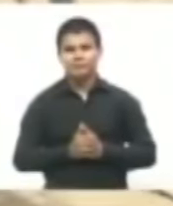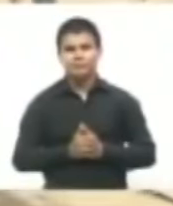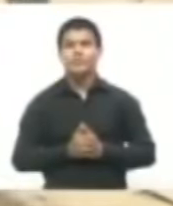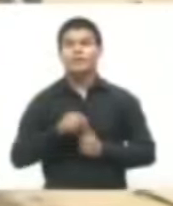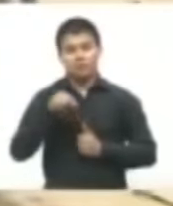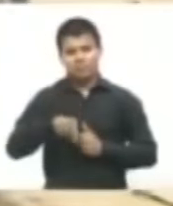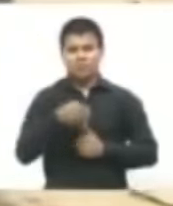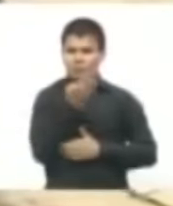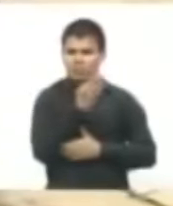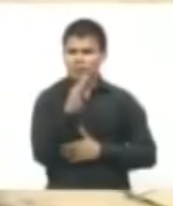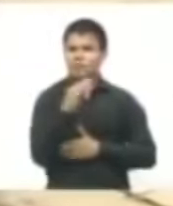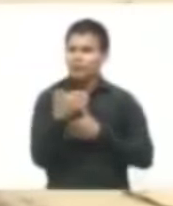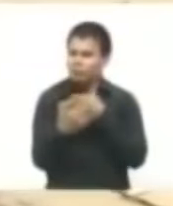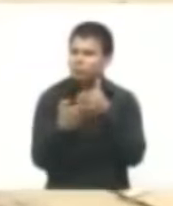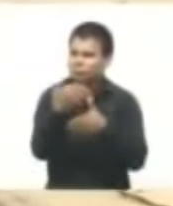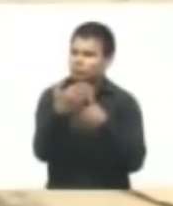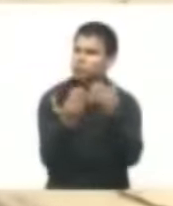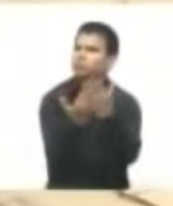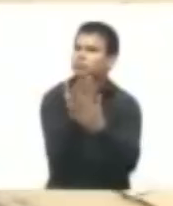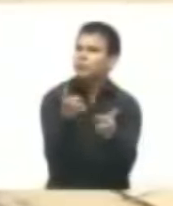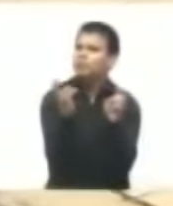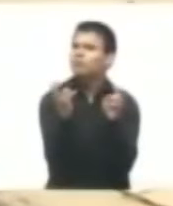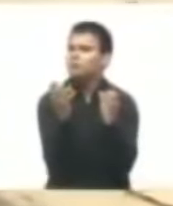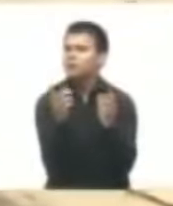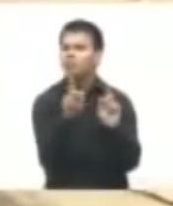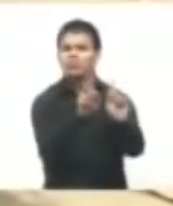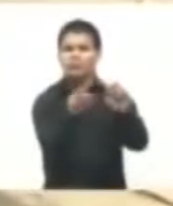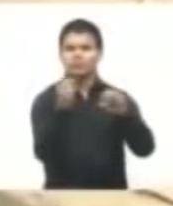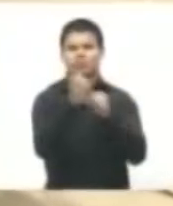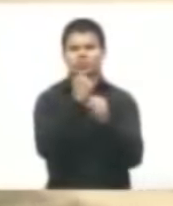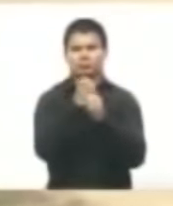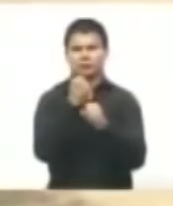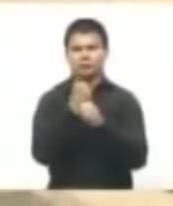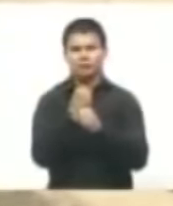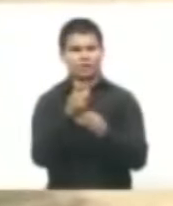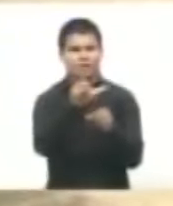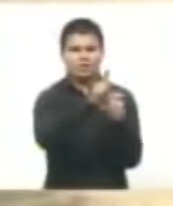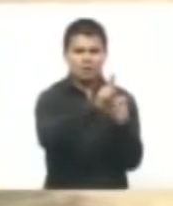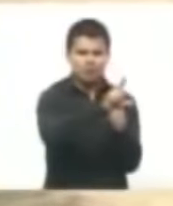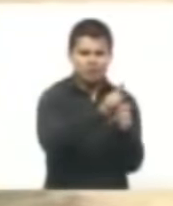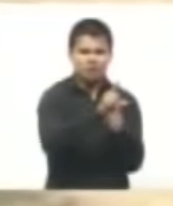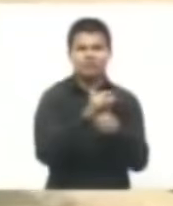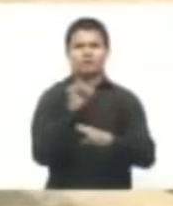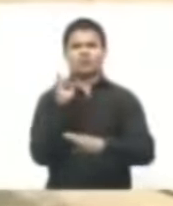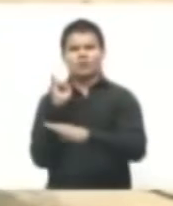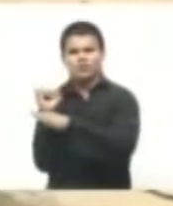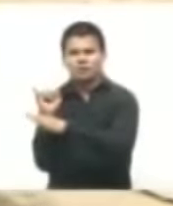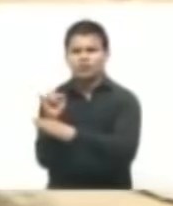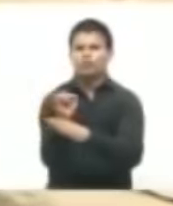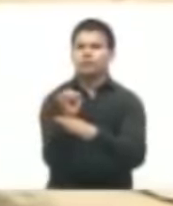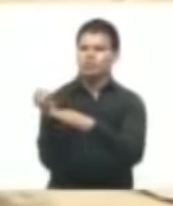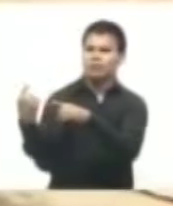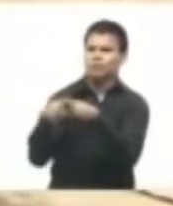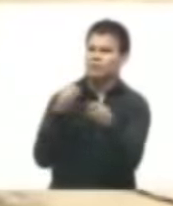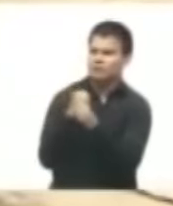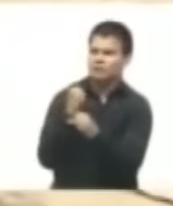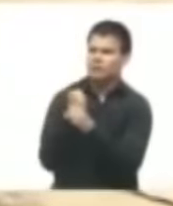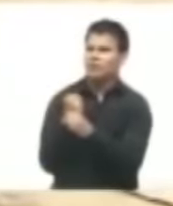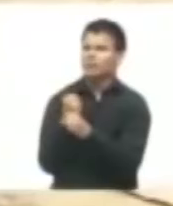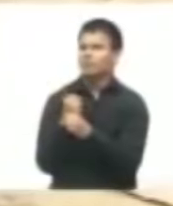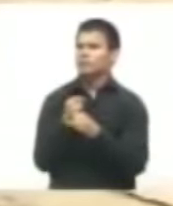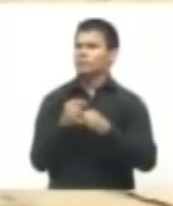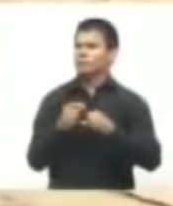nuevo proceso. El voleibol de Barranquilla están trabajando en las ligas, están trabajando en las instituciones, pero realmente siempre es